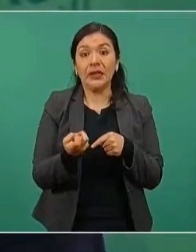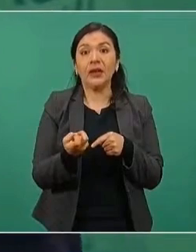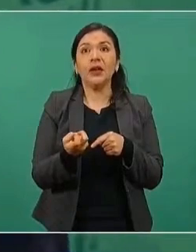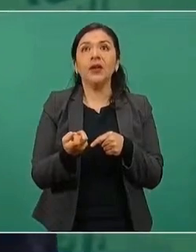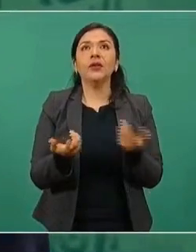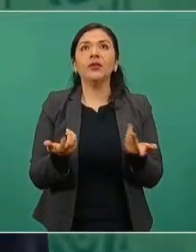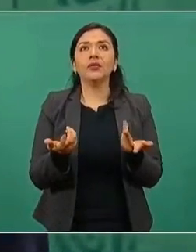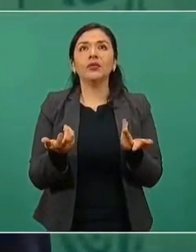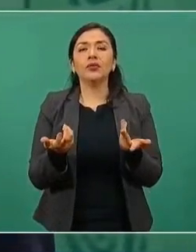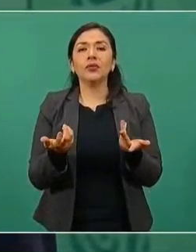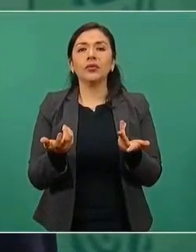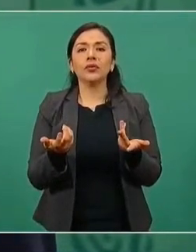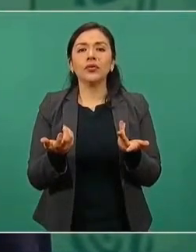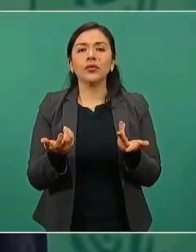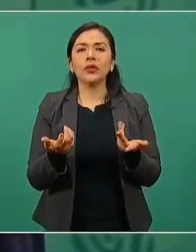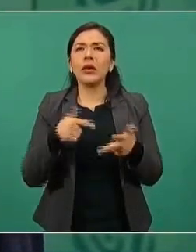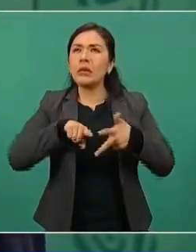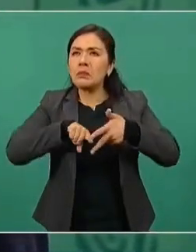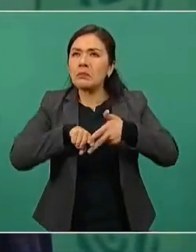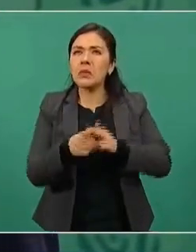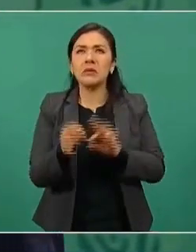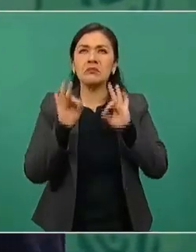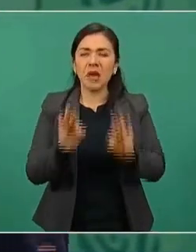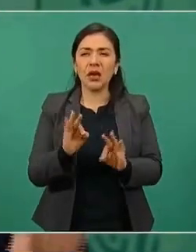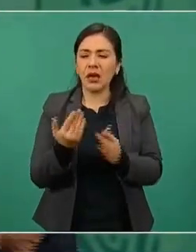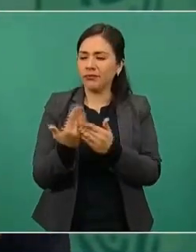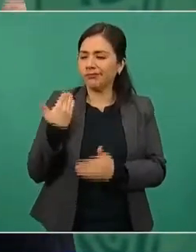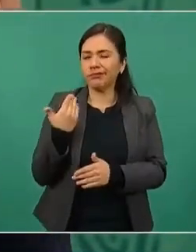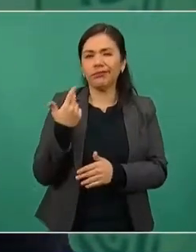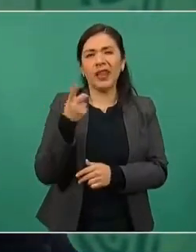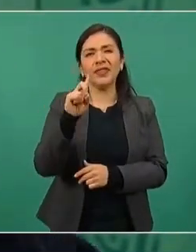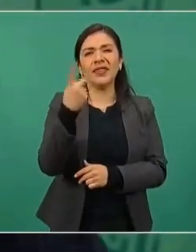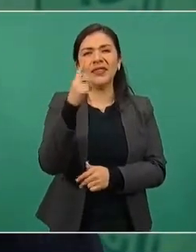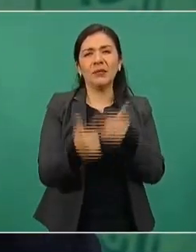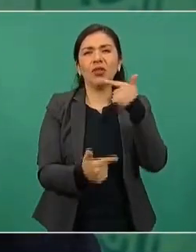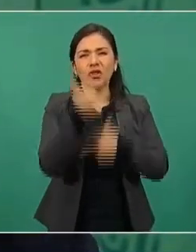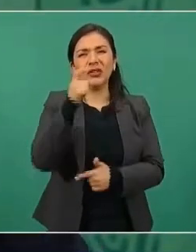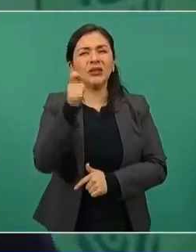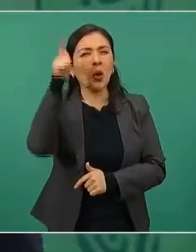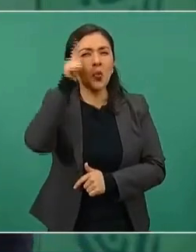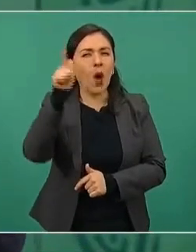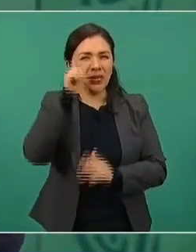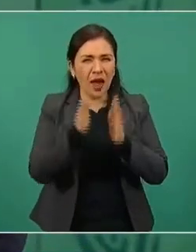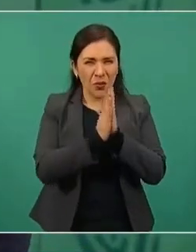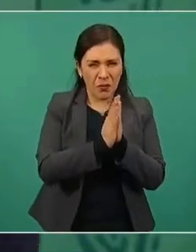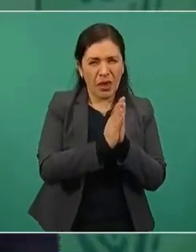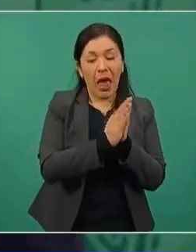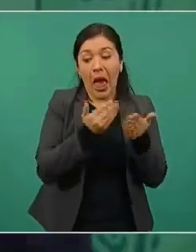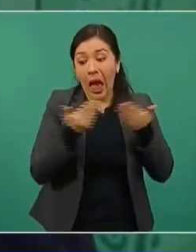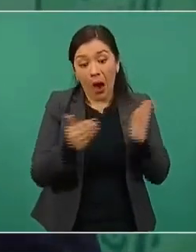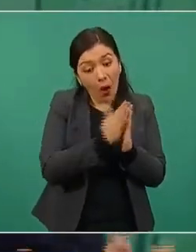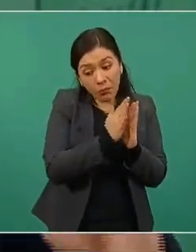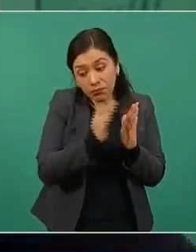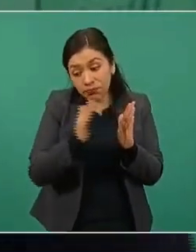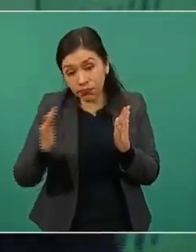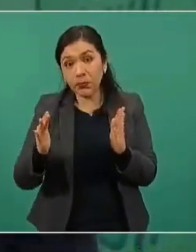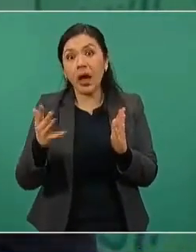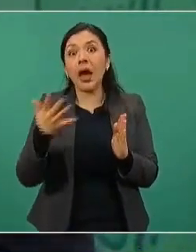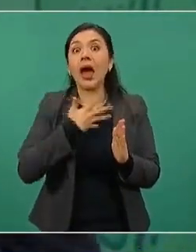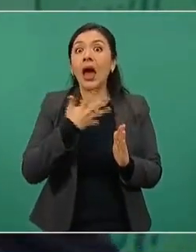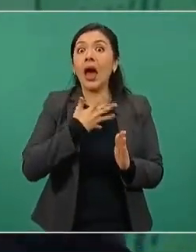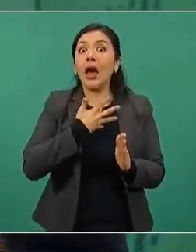desde el 12 de diciembre, desde el Día de la Virgen de Guadalupe hasta ahora, está